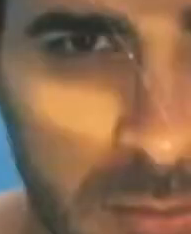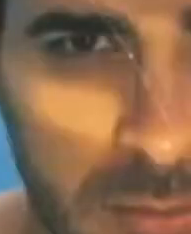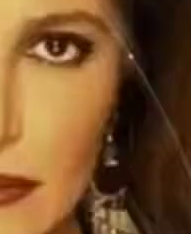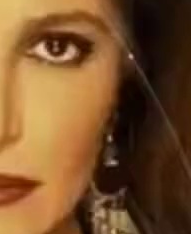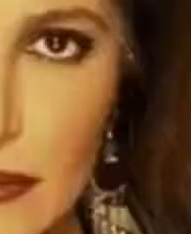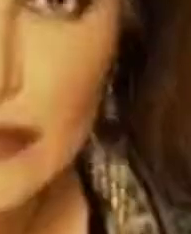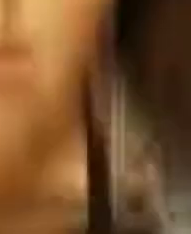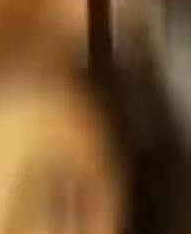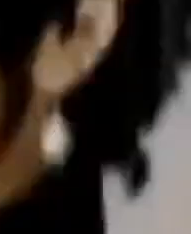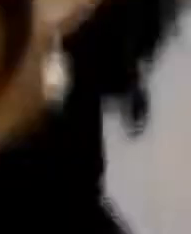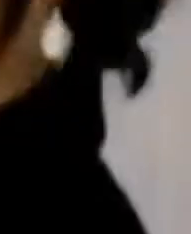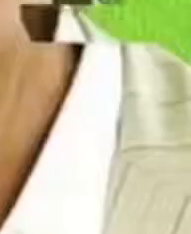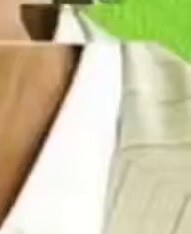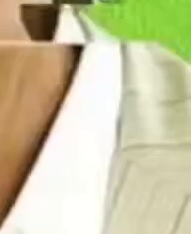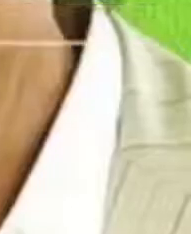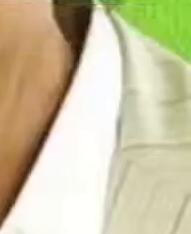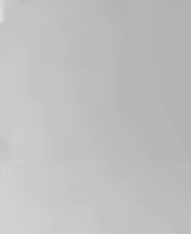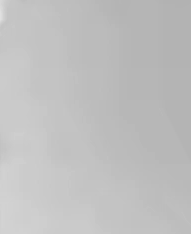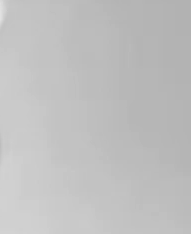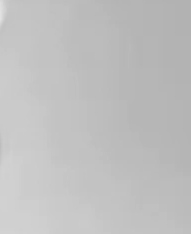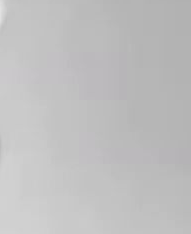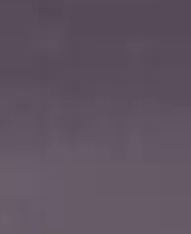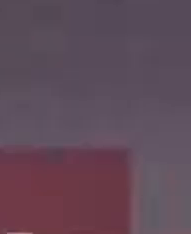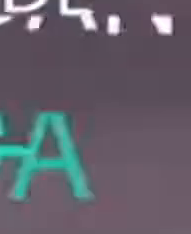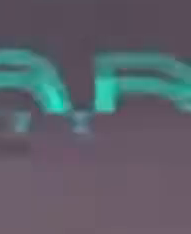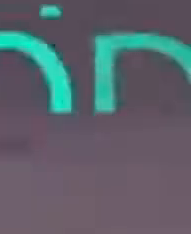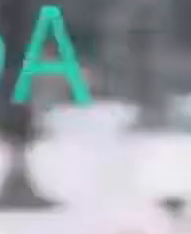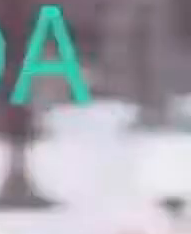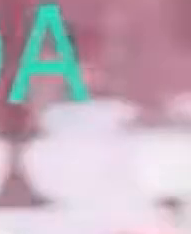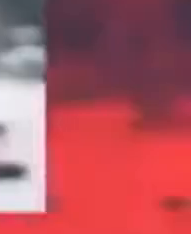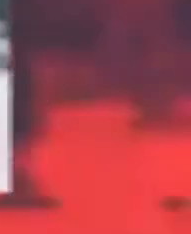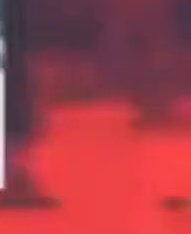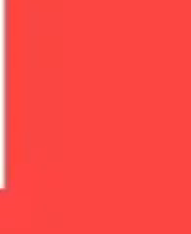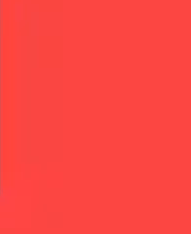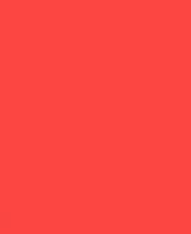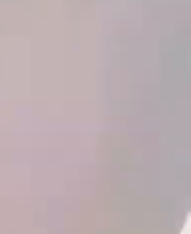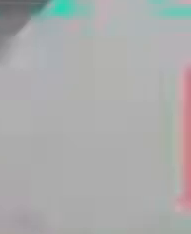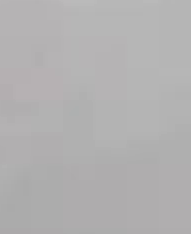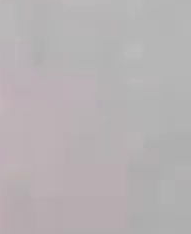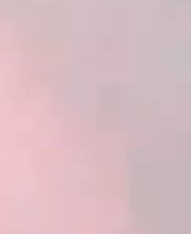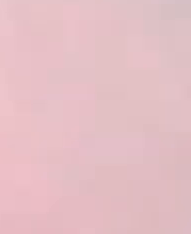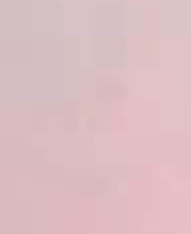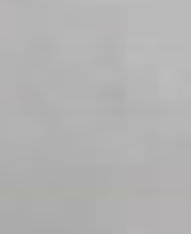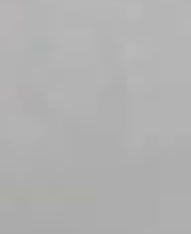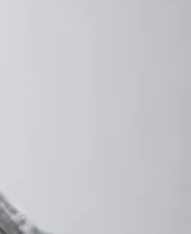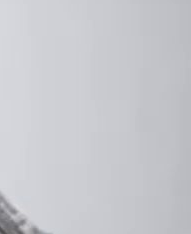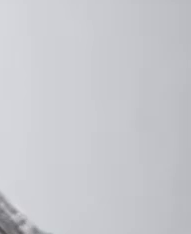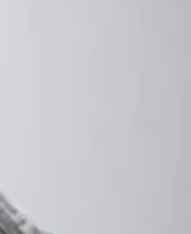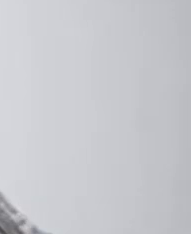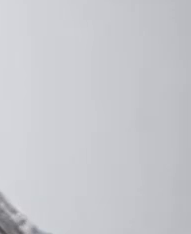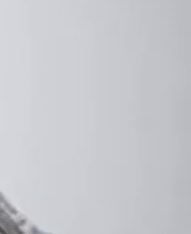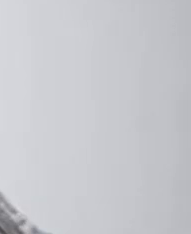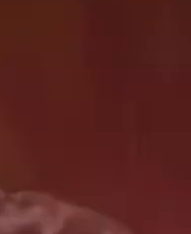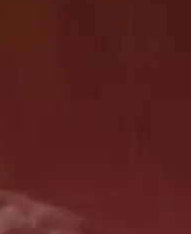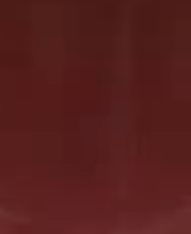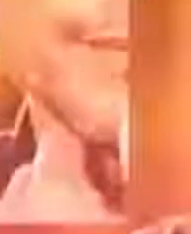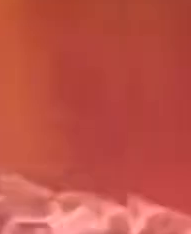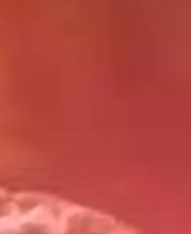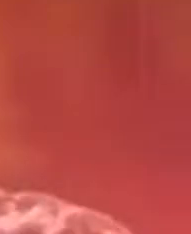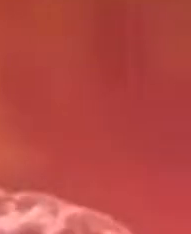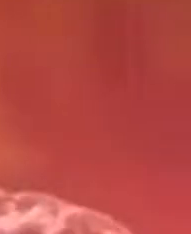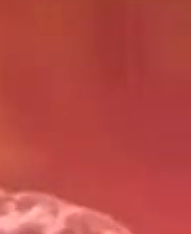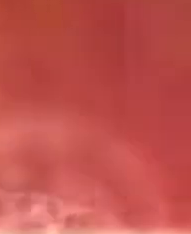los éxitos de la música en español nunca pasan de moda y donde los grandes intérpretes de los 70s, 80s